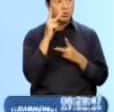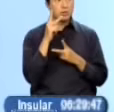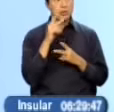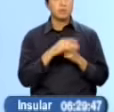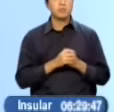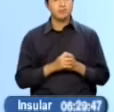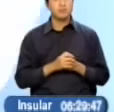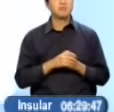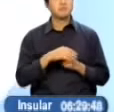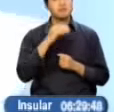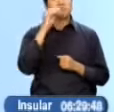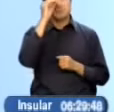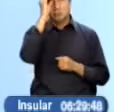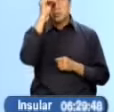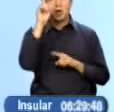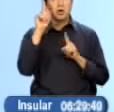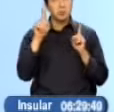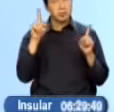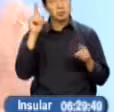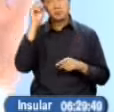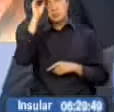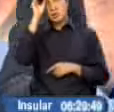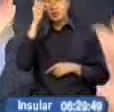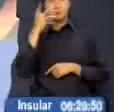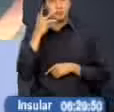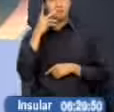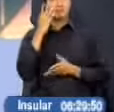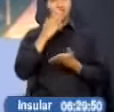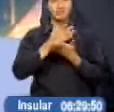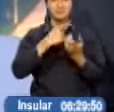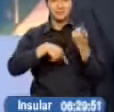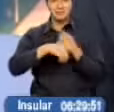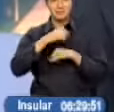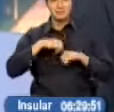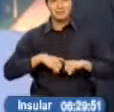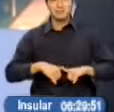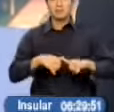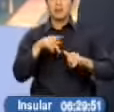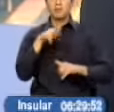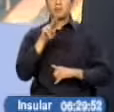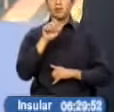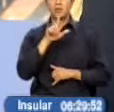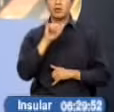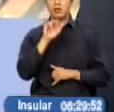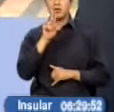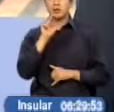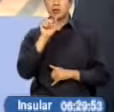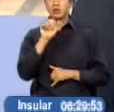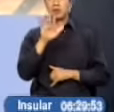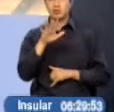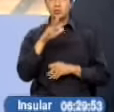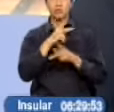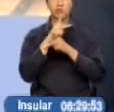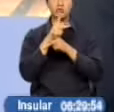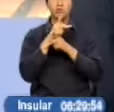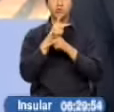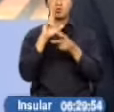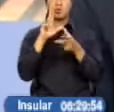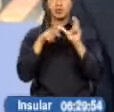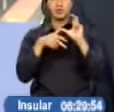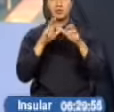como intendente que toluca muchas gracias nosotros según un brevísimo corte y lanzamos con paulina mogrovejo consejera del core